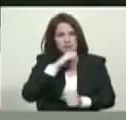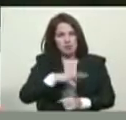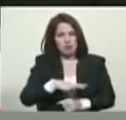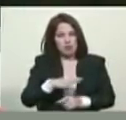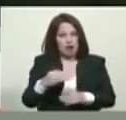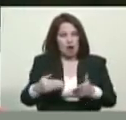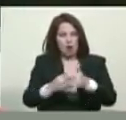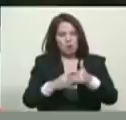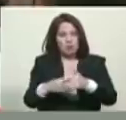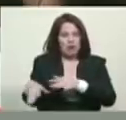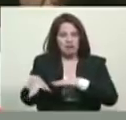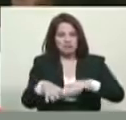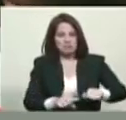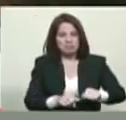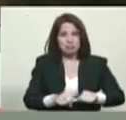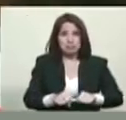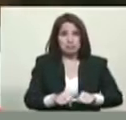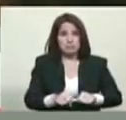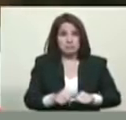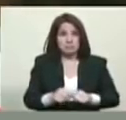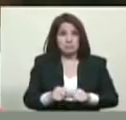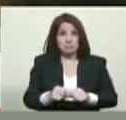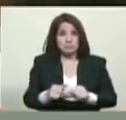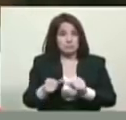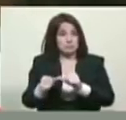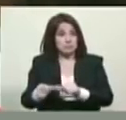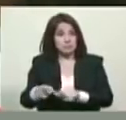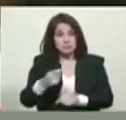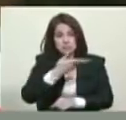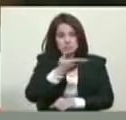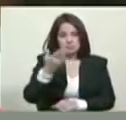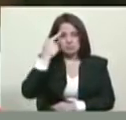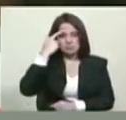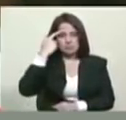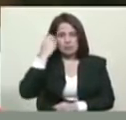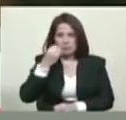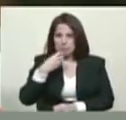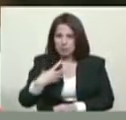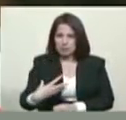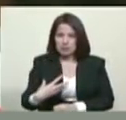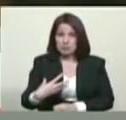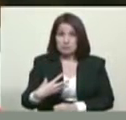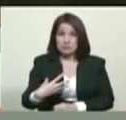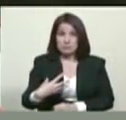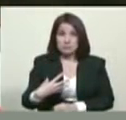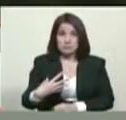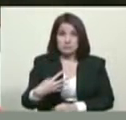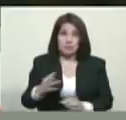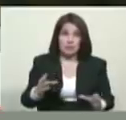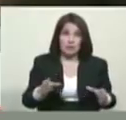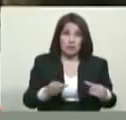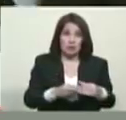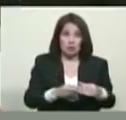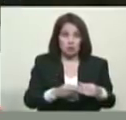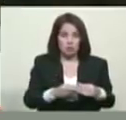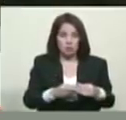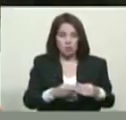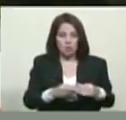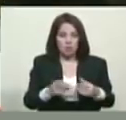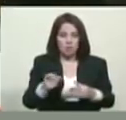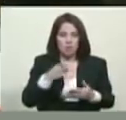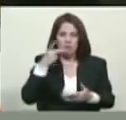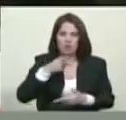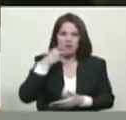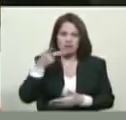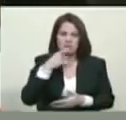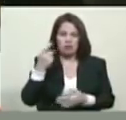colonia. Así que estamos, ustedes saben muy bien, partido de izquierda, partido de pobres, partido de pueblos, siempre en todo el